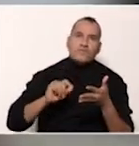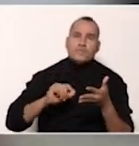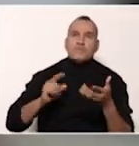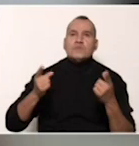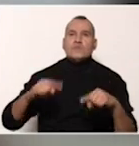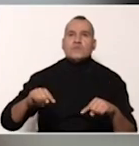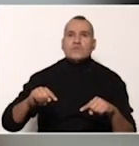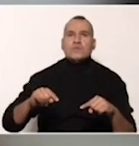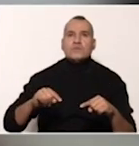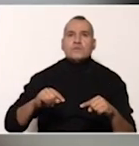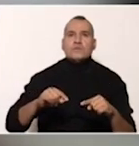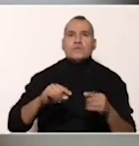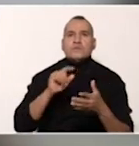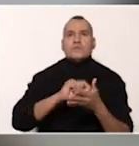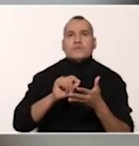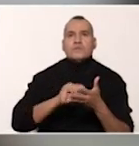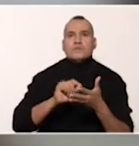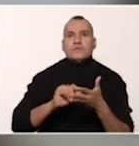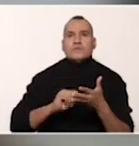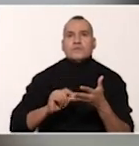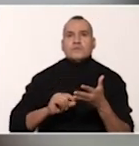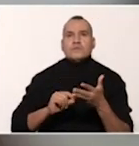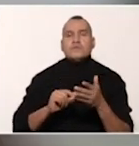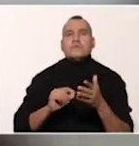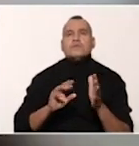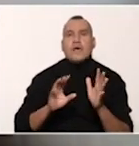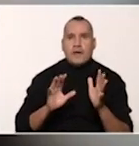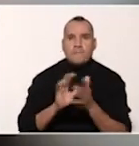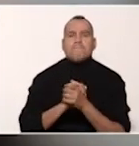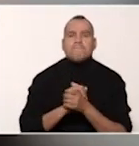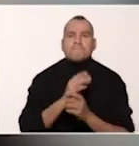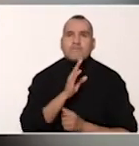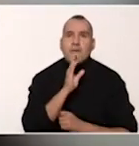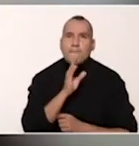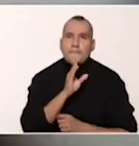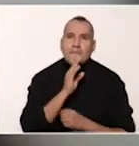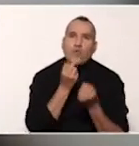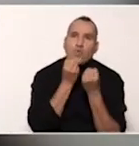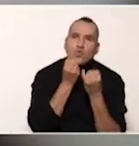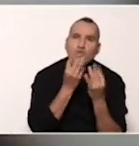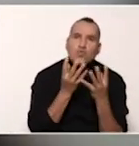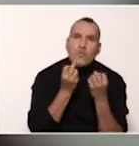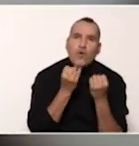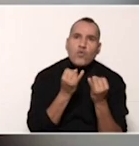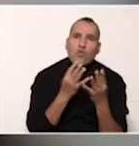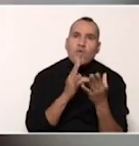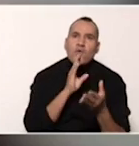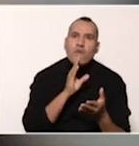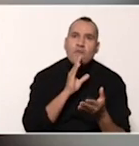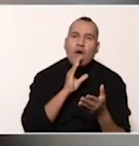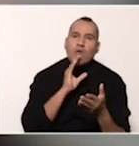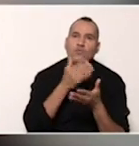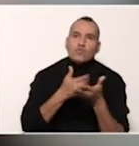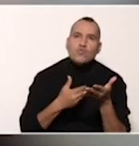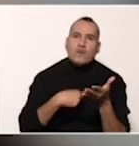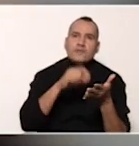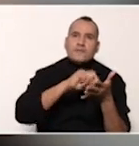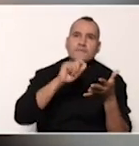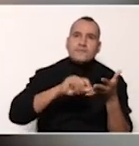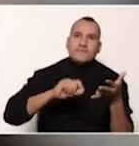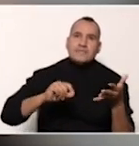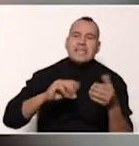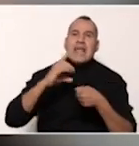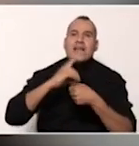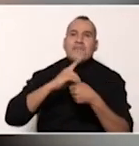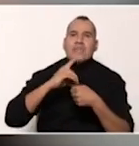de cada mes. Banco, el banco, número de cuenta, y empezaríamos con el saldo según banco. Colocamos el saldo según